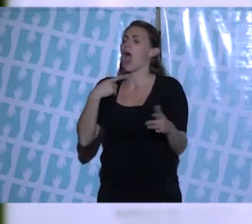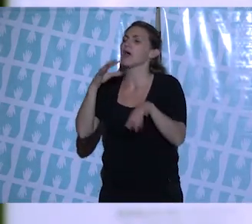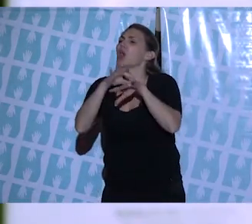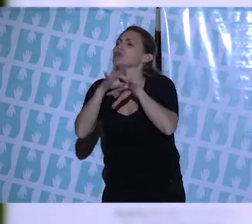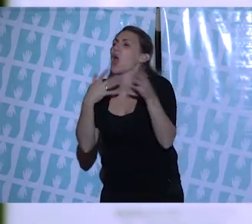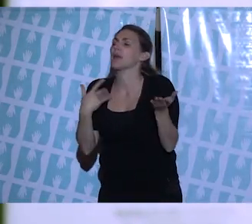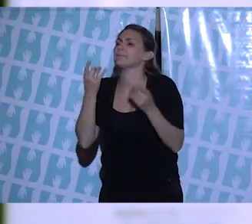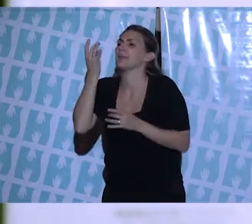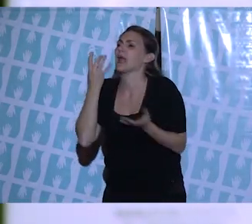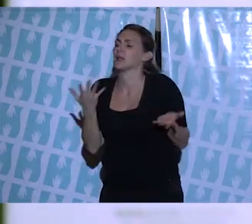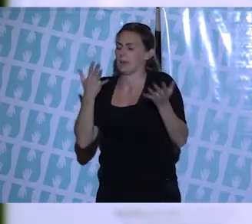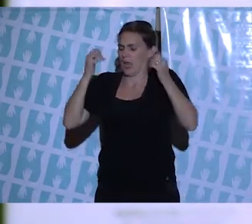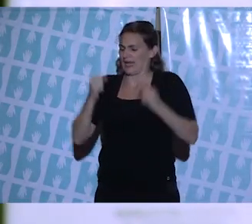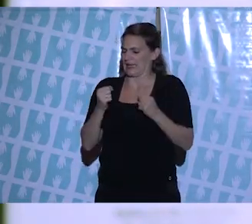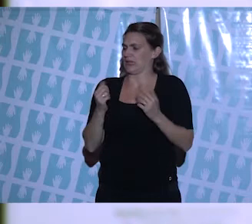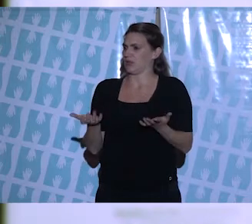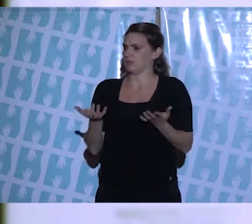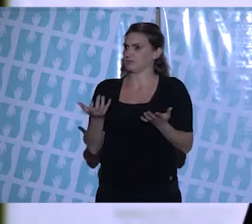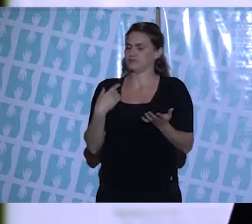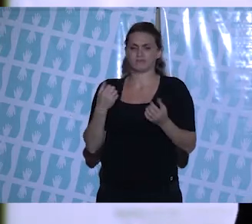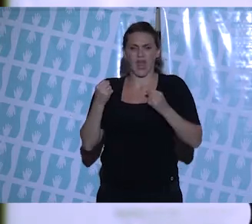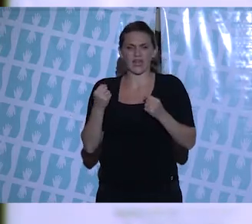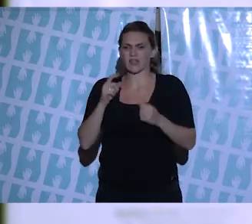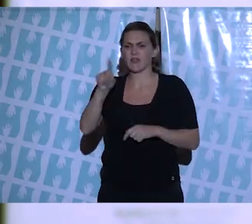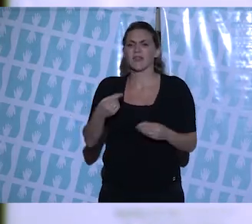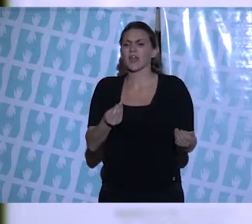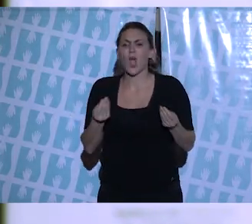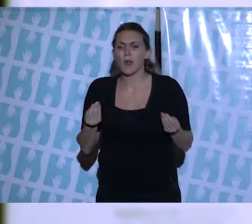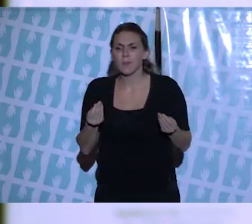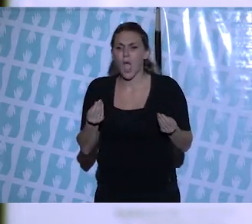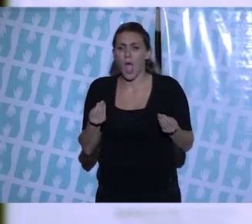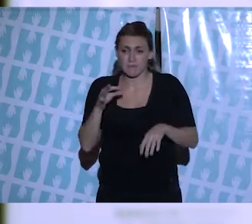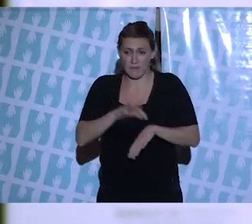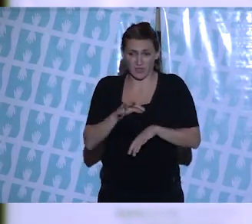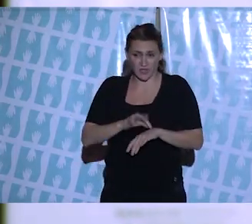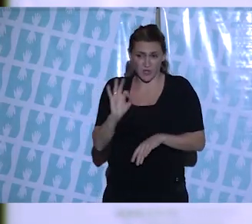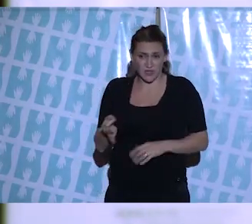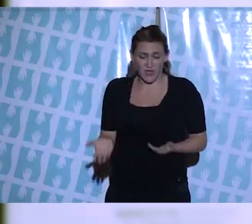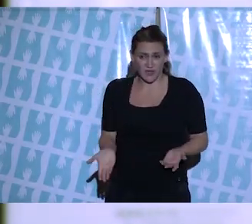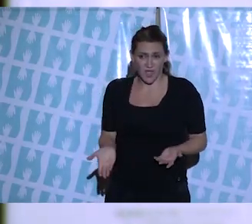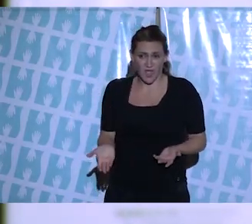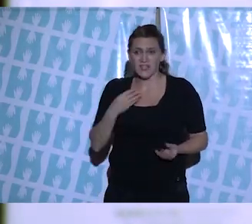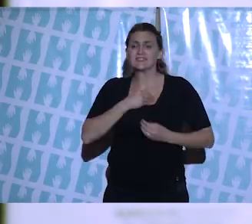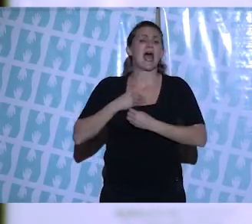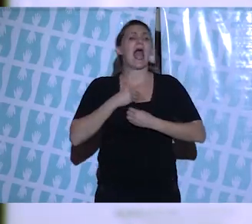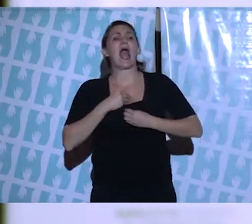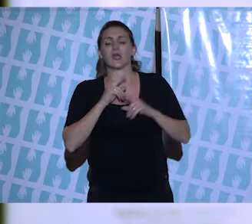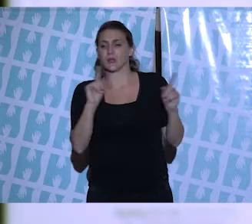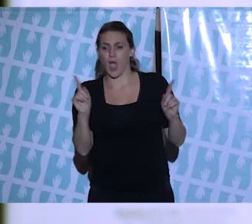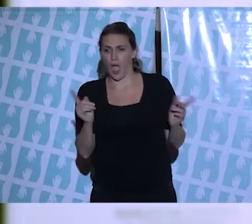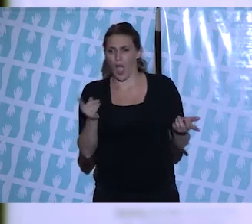rígido. Eso es erróneo, porque la rigidez la determina solamente el médico cuando examina al